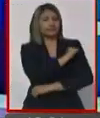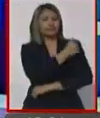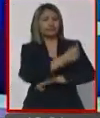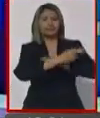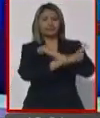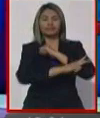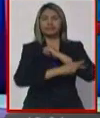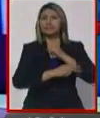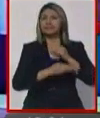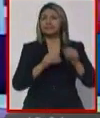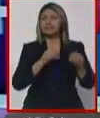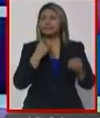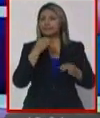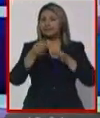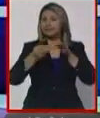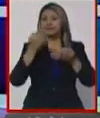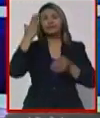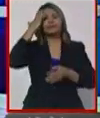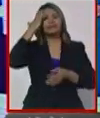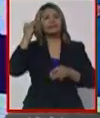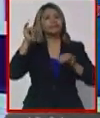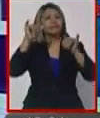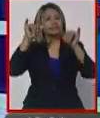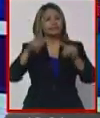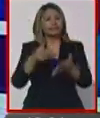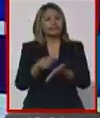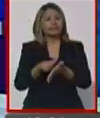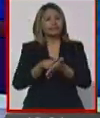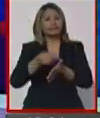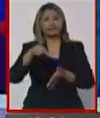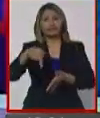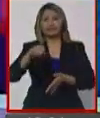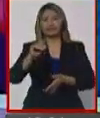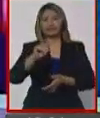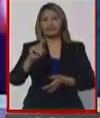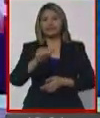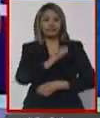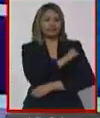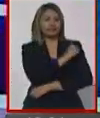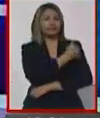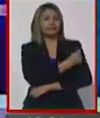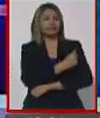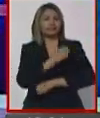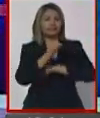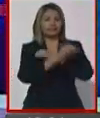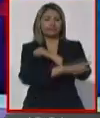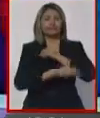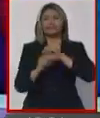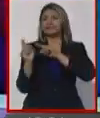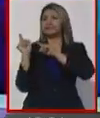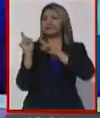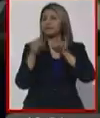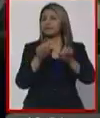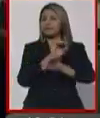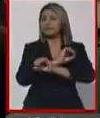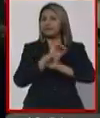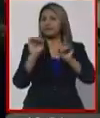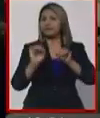autoridades nacionales presten descargo sobre la retención de regalías del Pozo Incahuasi. Las autoridades nacionales no acudieron a esta sesión.